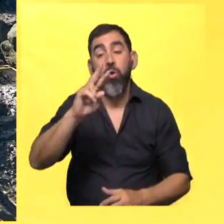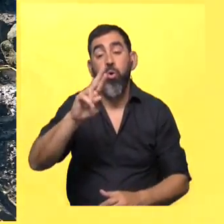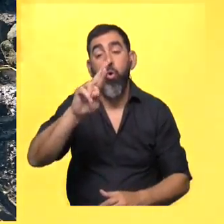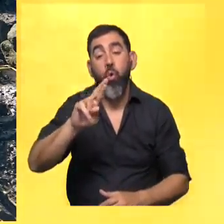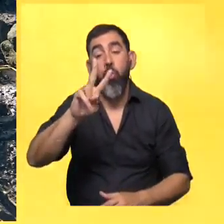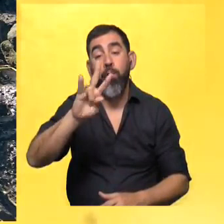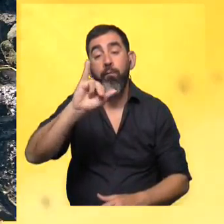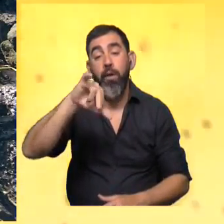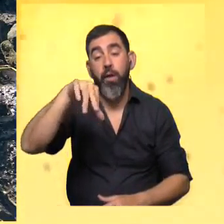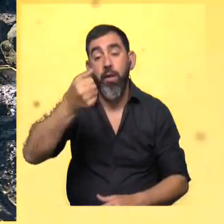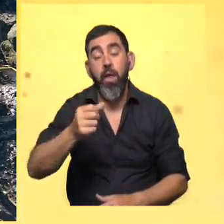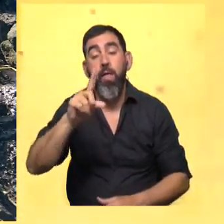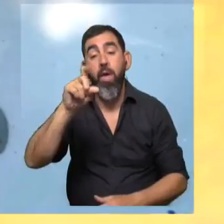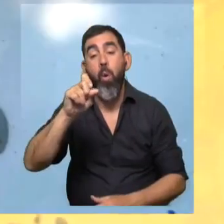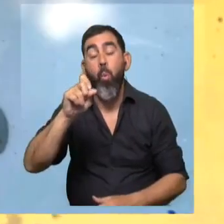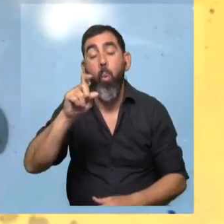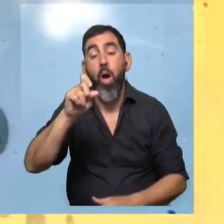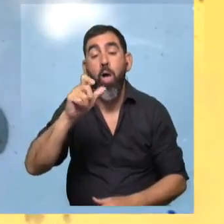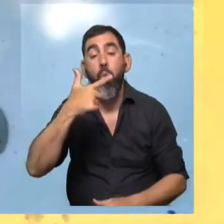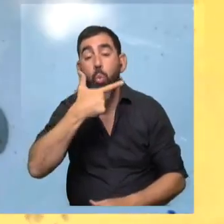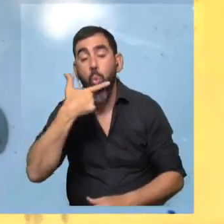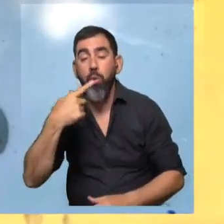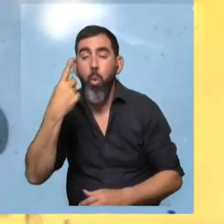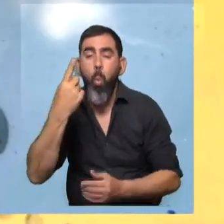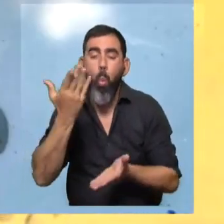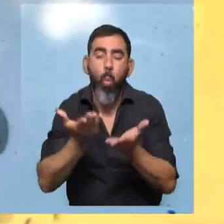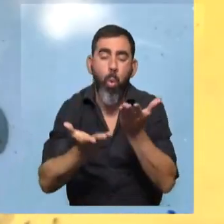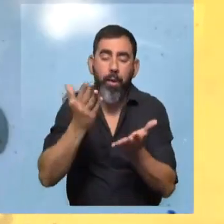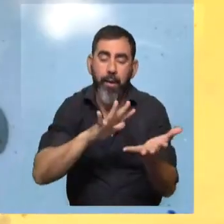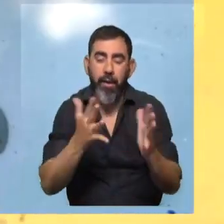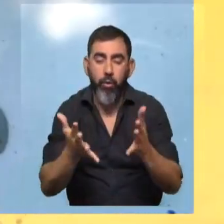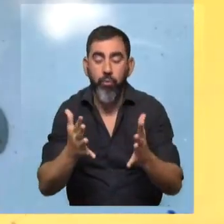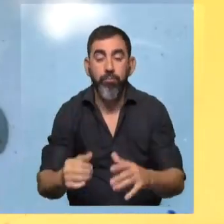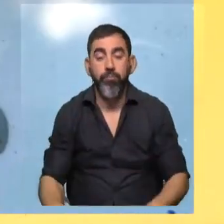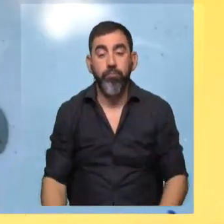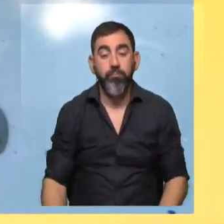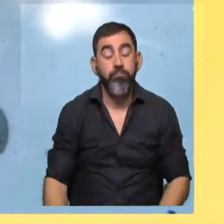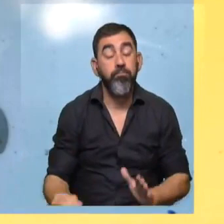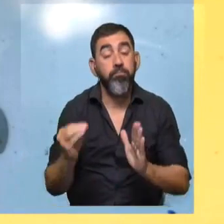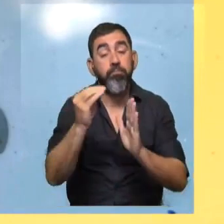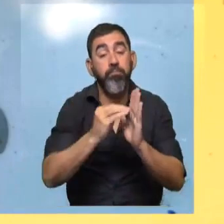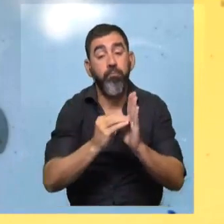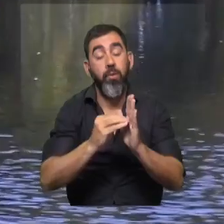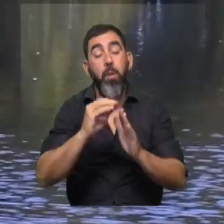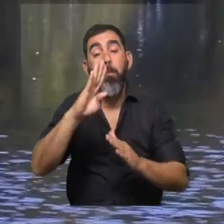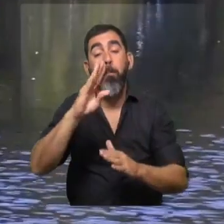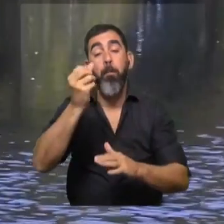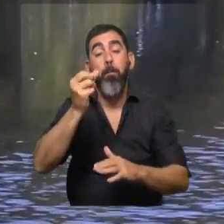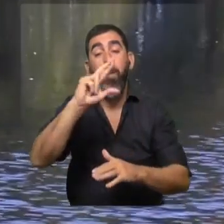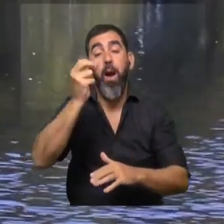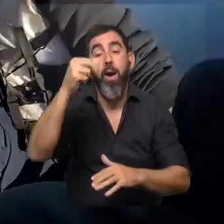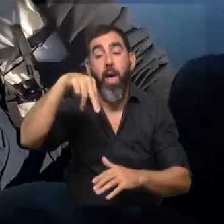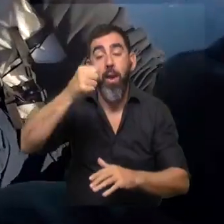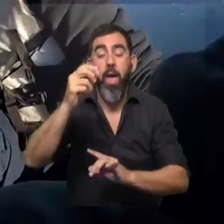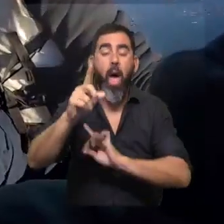porte, para lo que es una corvina de agua dulce, llega a 1 kilo y poquito, que estaba registrada para el Bajo Paraná, básicamente. Habían